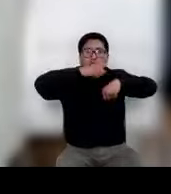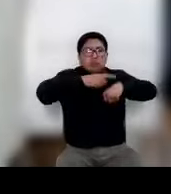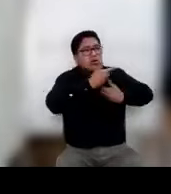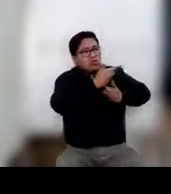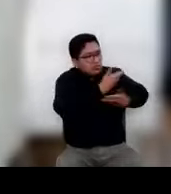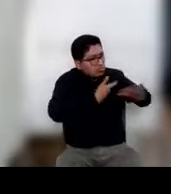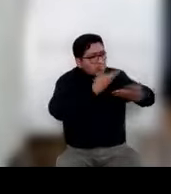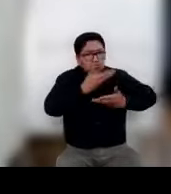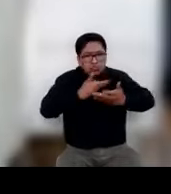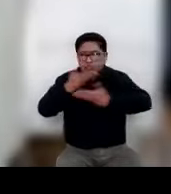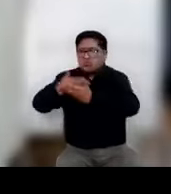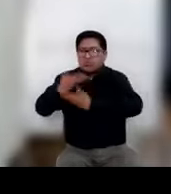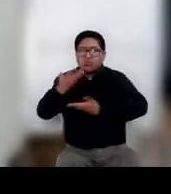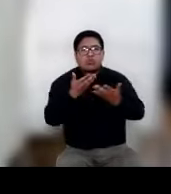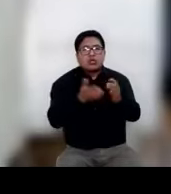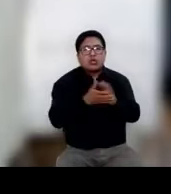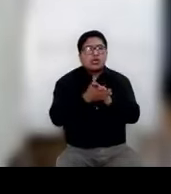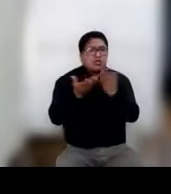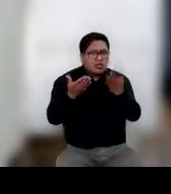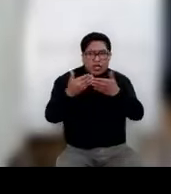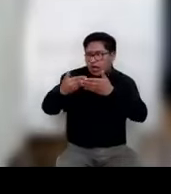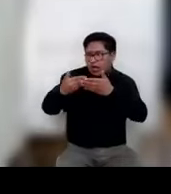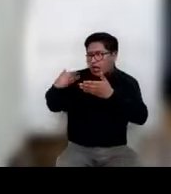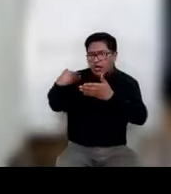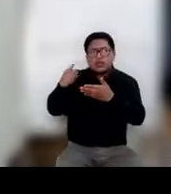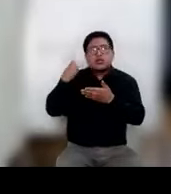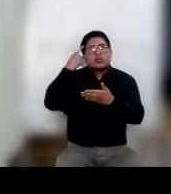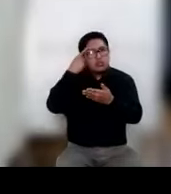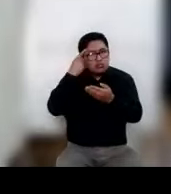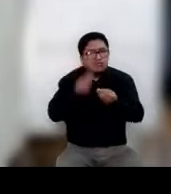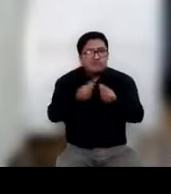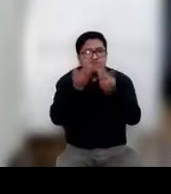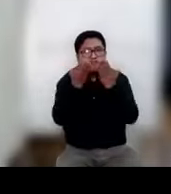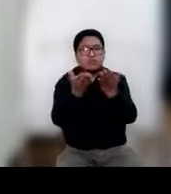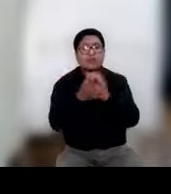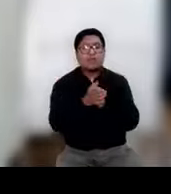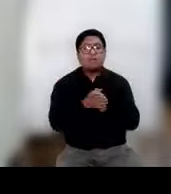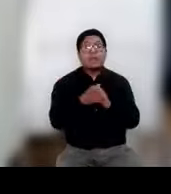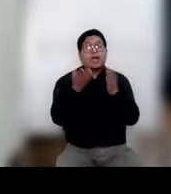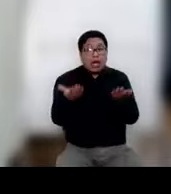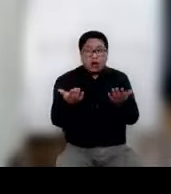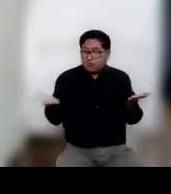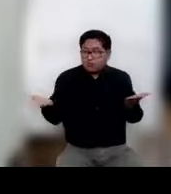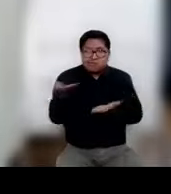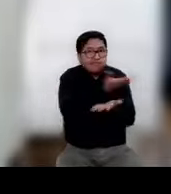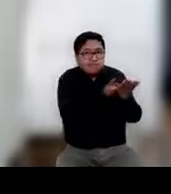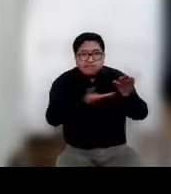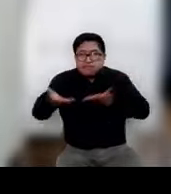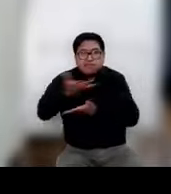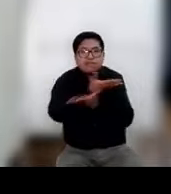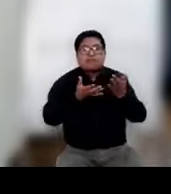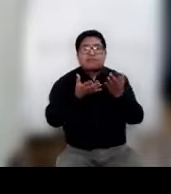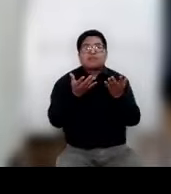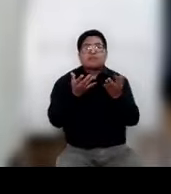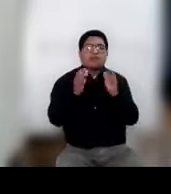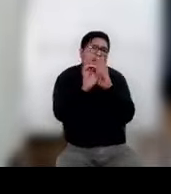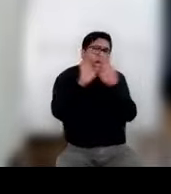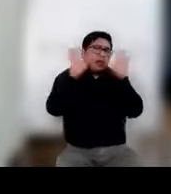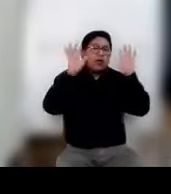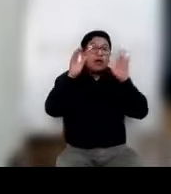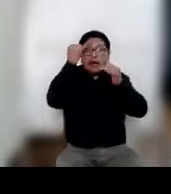para un análisis de lo que ha estado sucediendo y obviamente nos está permitiendo además compartir tenemos